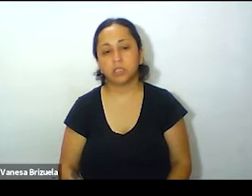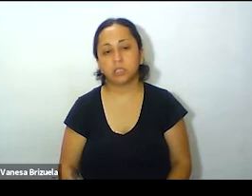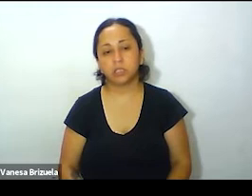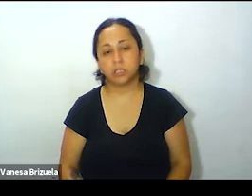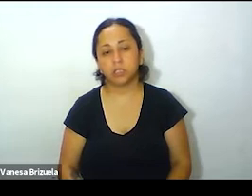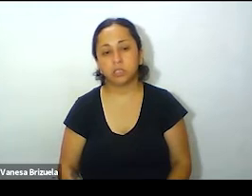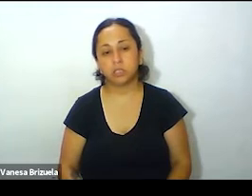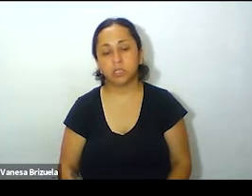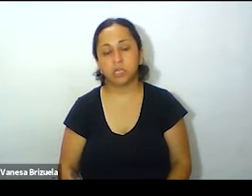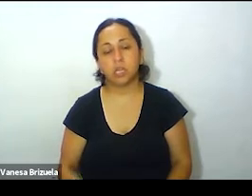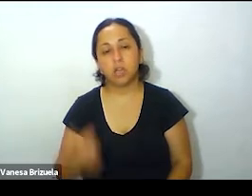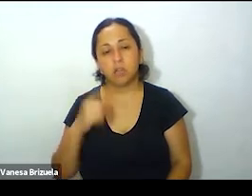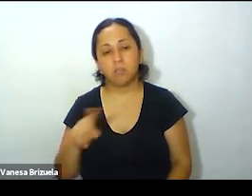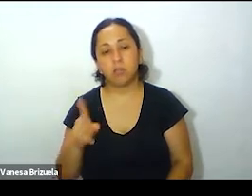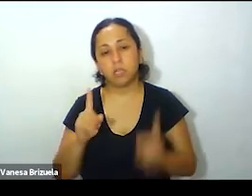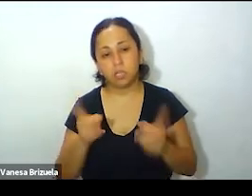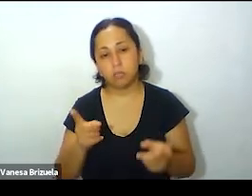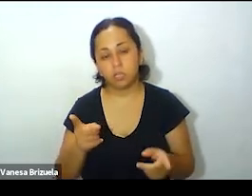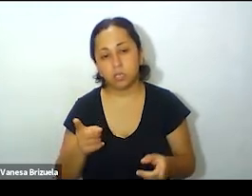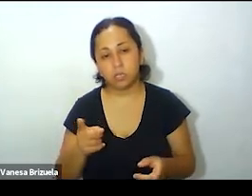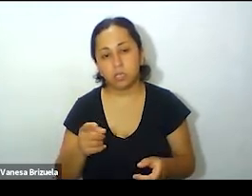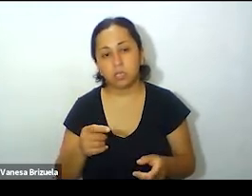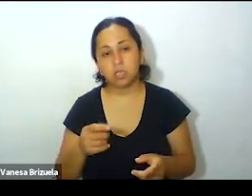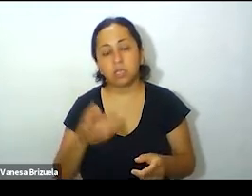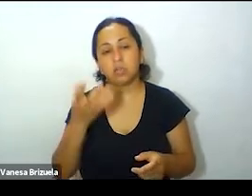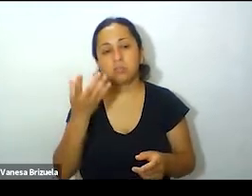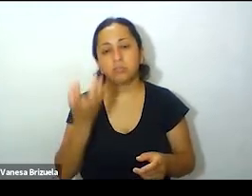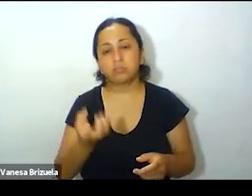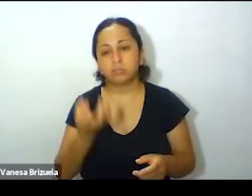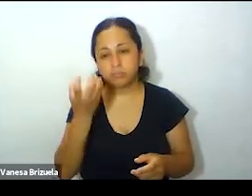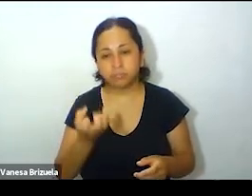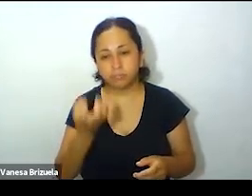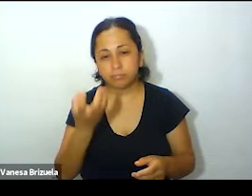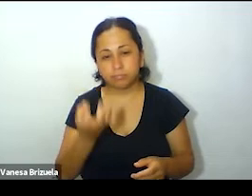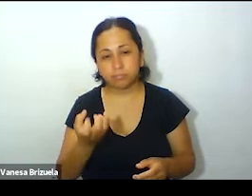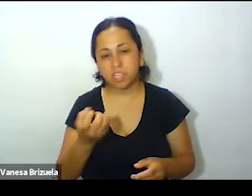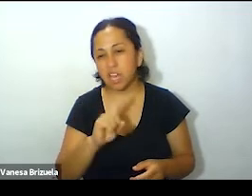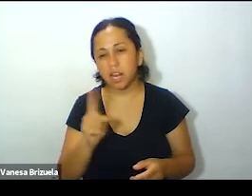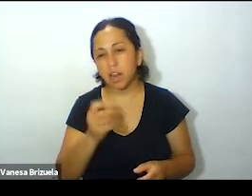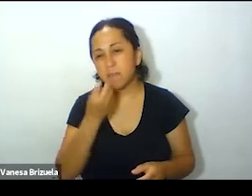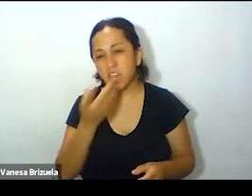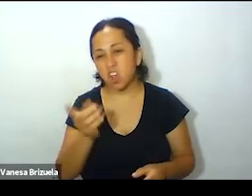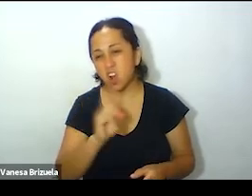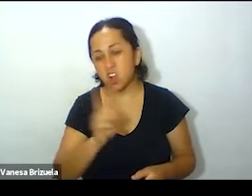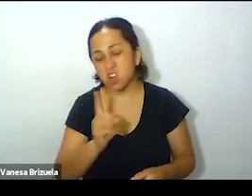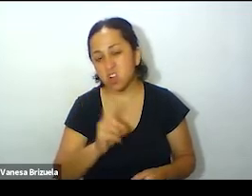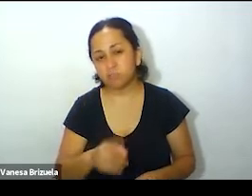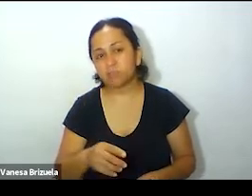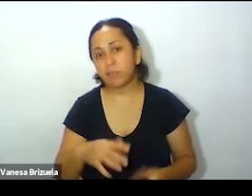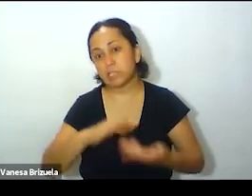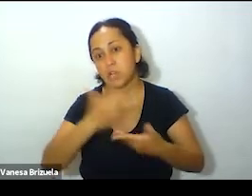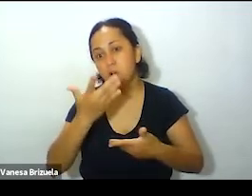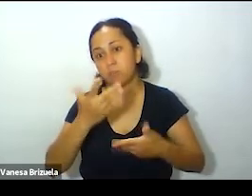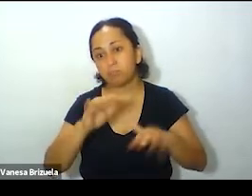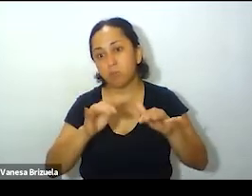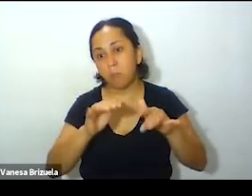tema, pero también es favorable que no tengamos que descargar nada, que también a veces la compu